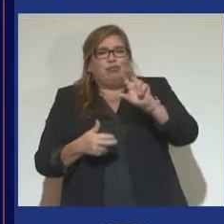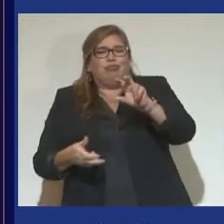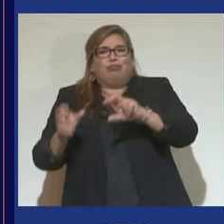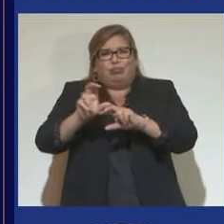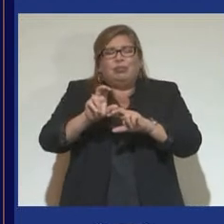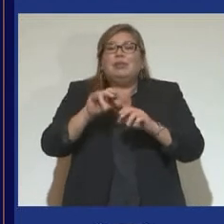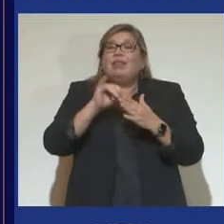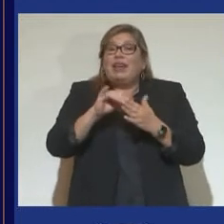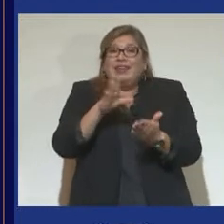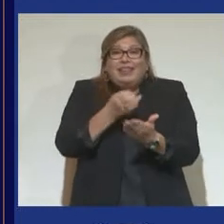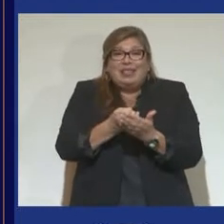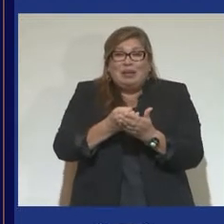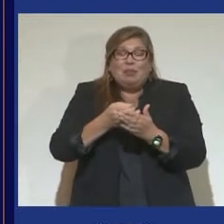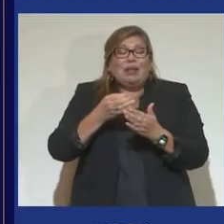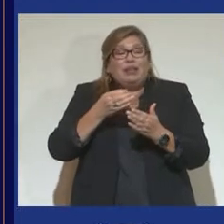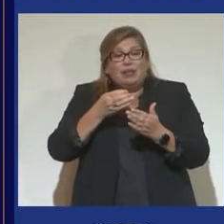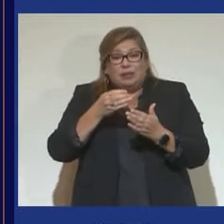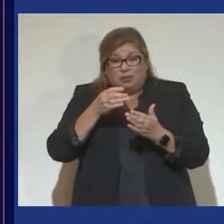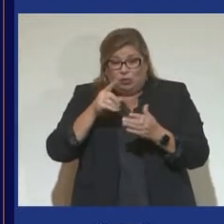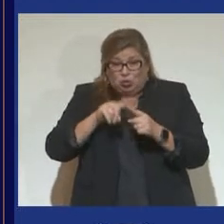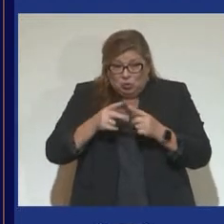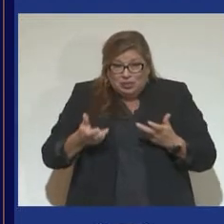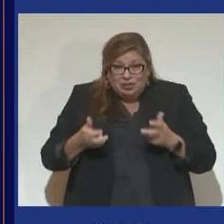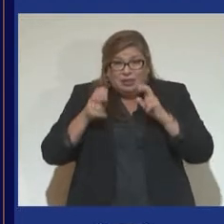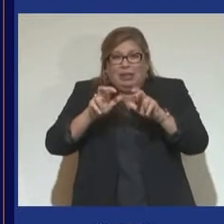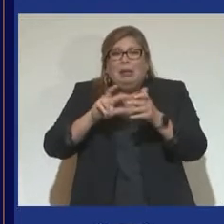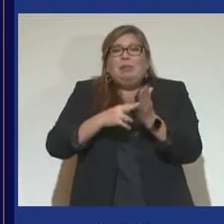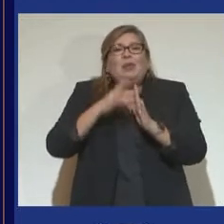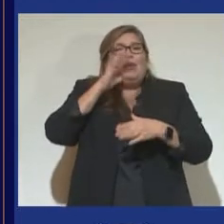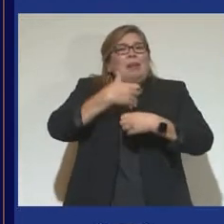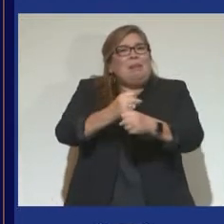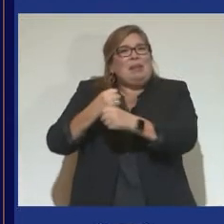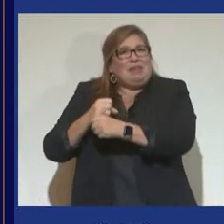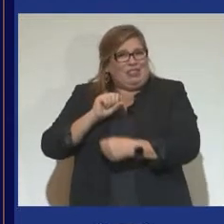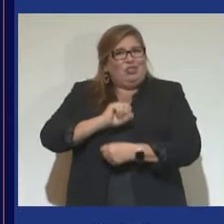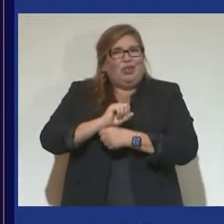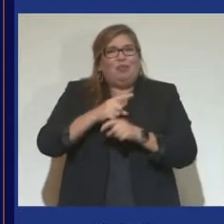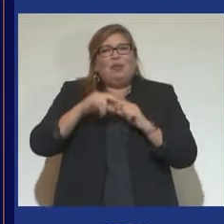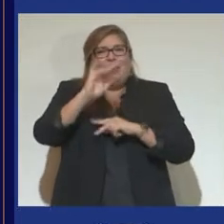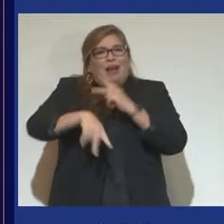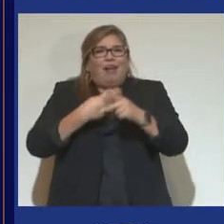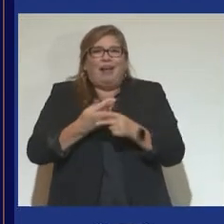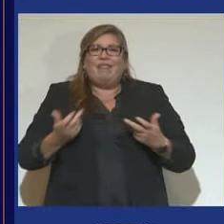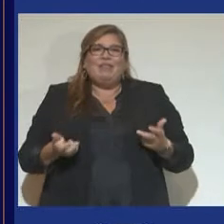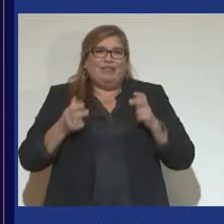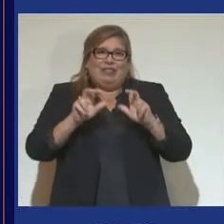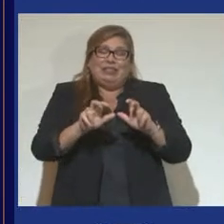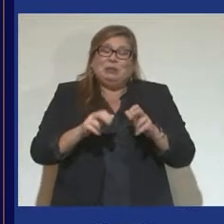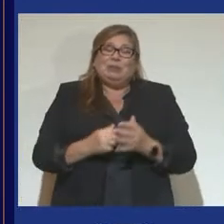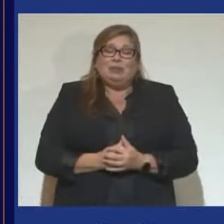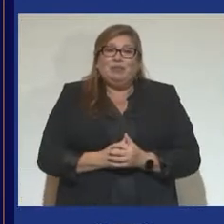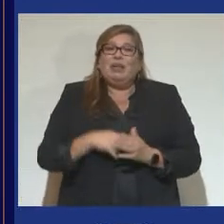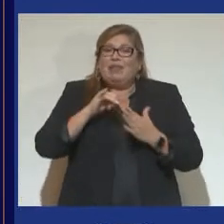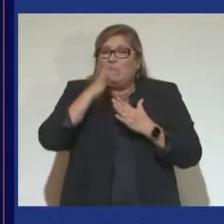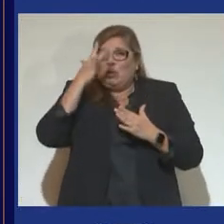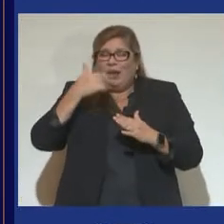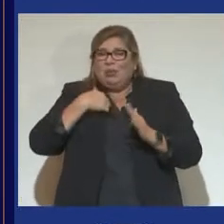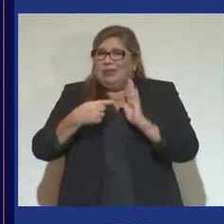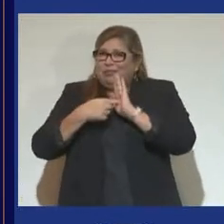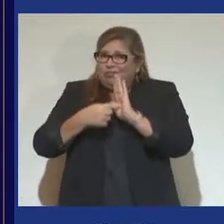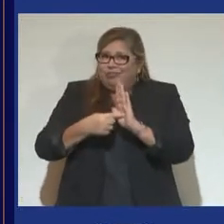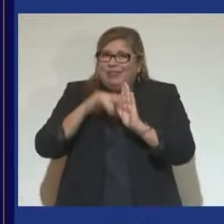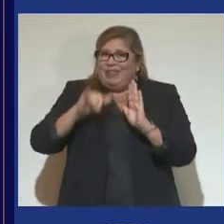para beneficiar directa e indirectamente a empresas y trabajadores son las inversiones que ven ustedes en esta